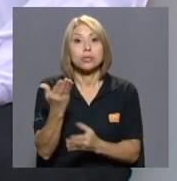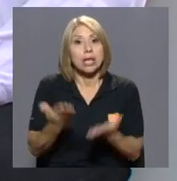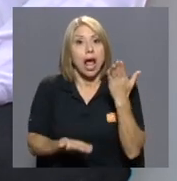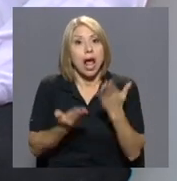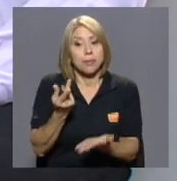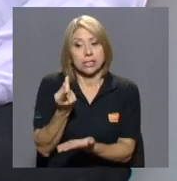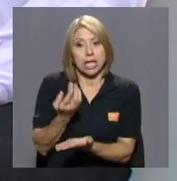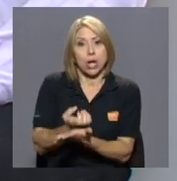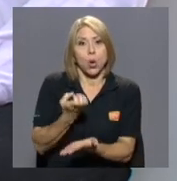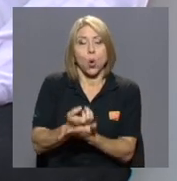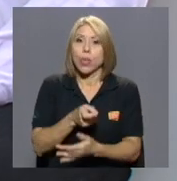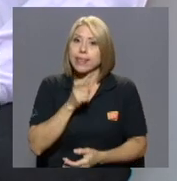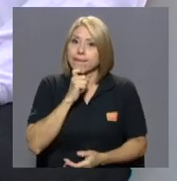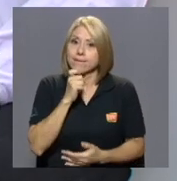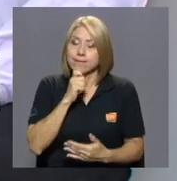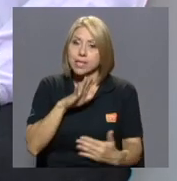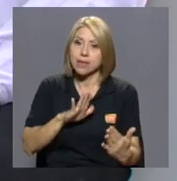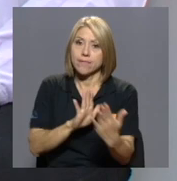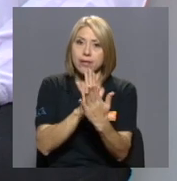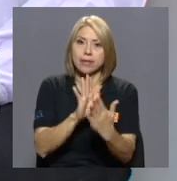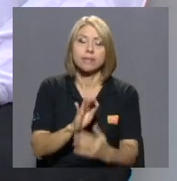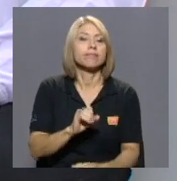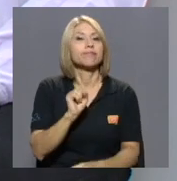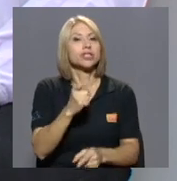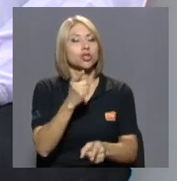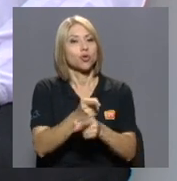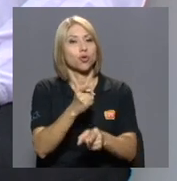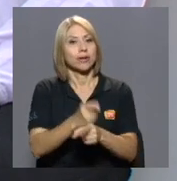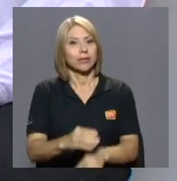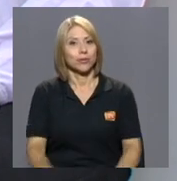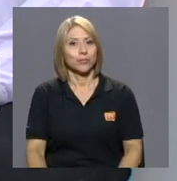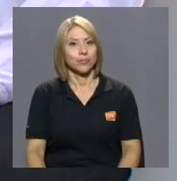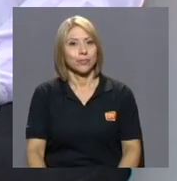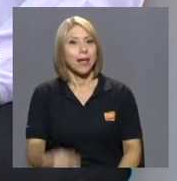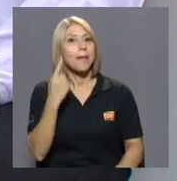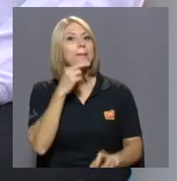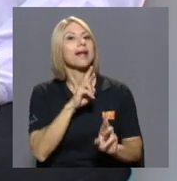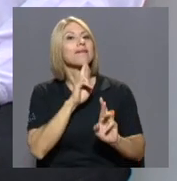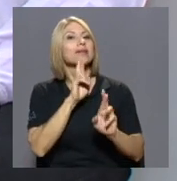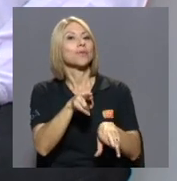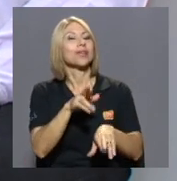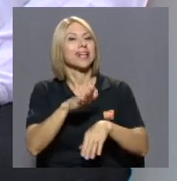mire, entonces, para responderle ahora sí lo de los 84,